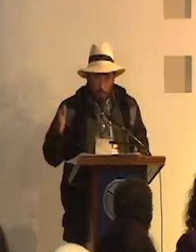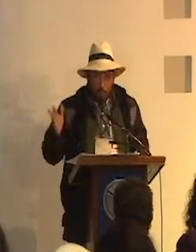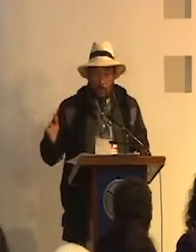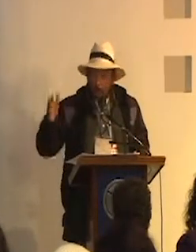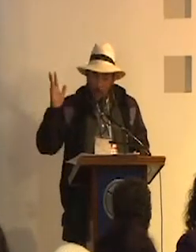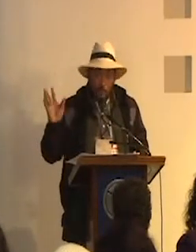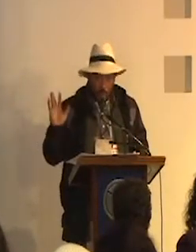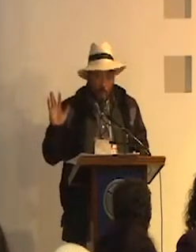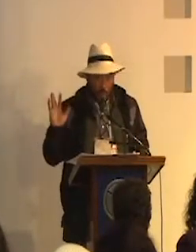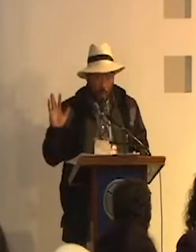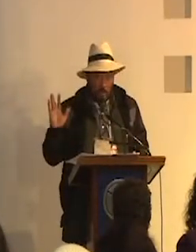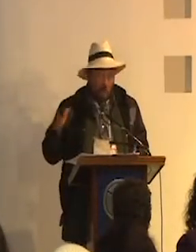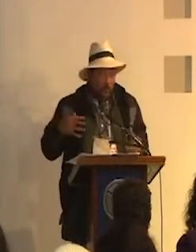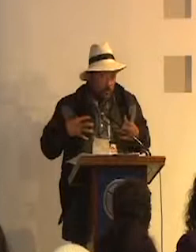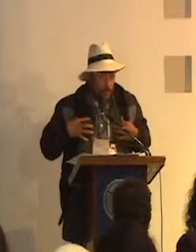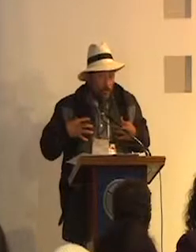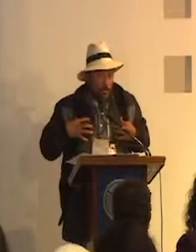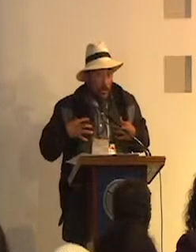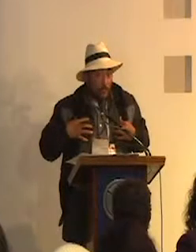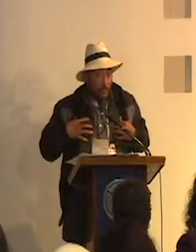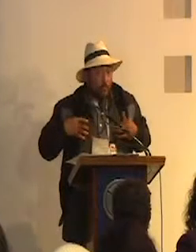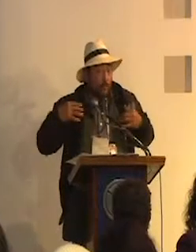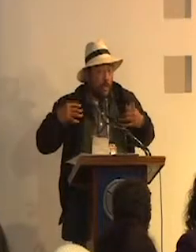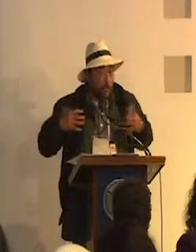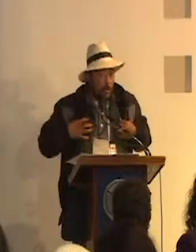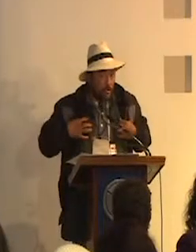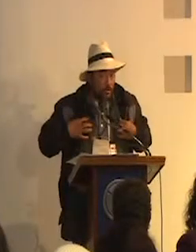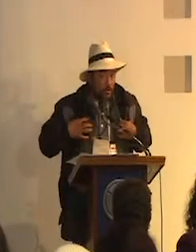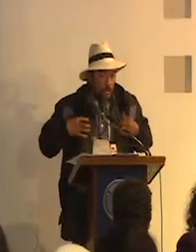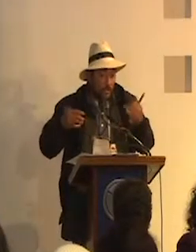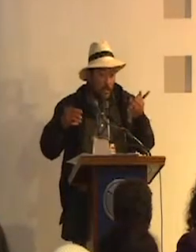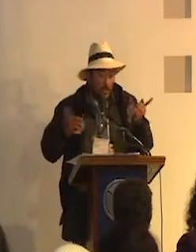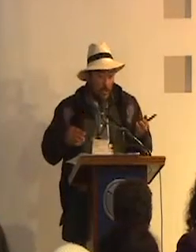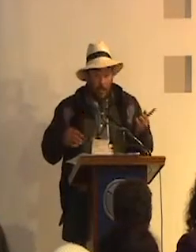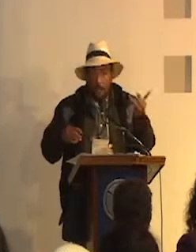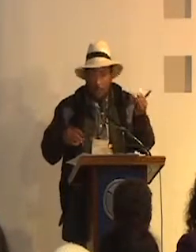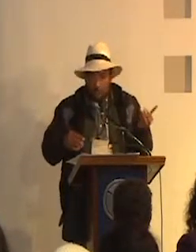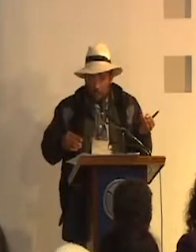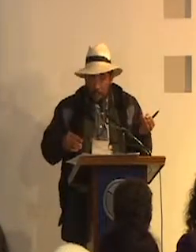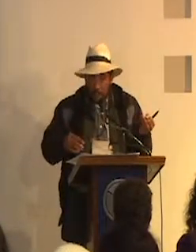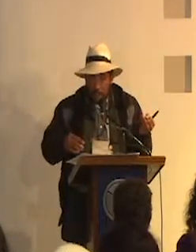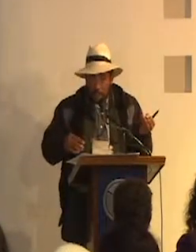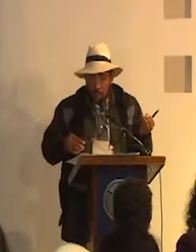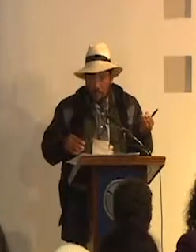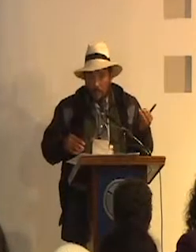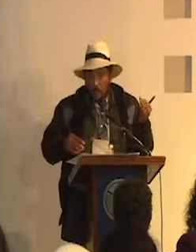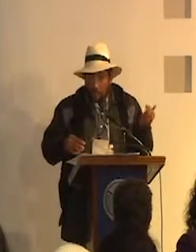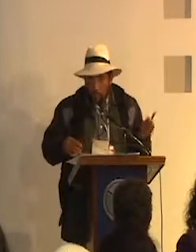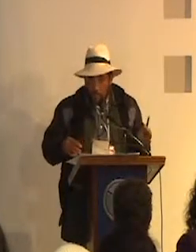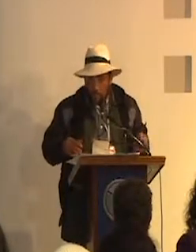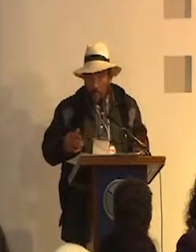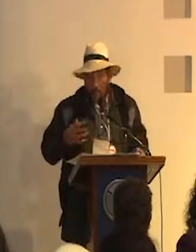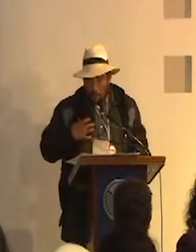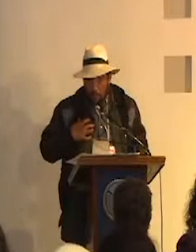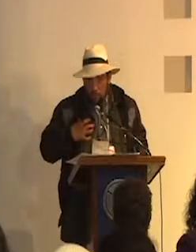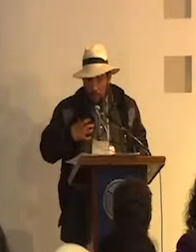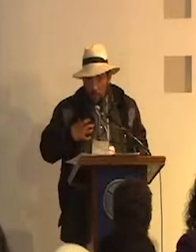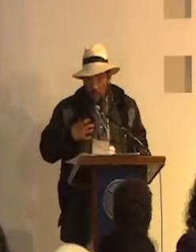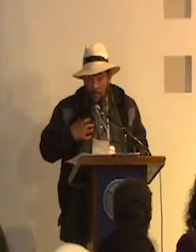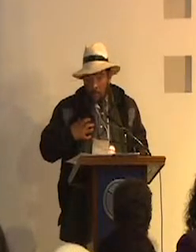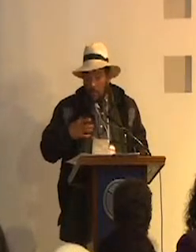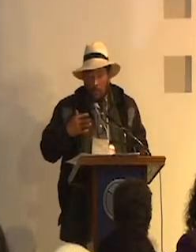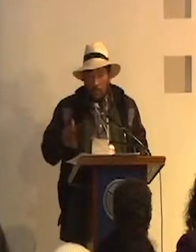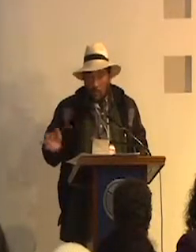nadie. Por eso nos dábamos en mi tierra, porque nosotros teníamos nuestra plata, pero era de nosotros. No era ni de la guerrilla, ni de los paramilitares, ni del gobierno,